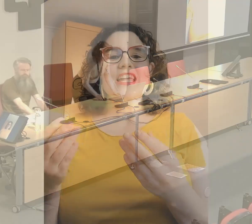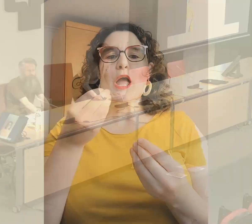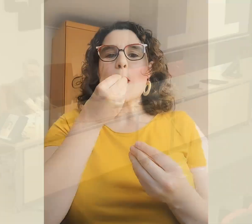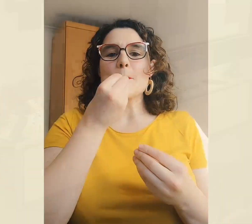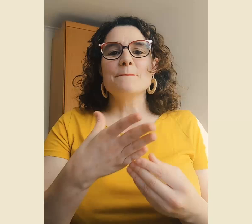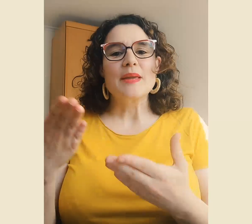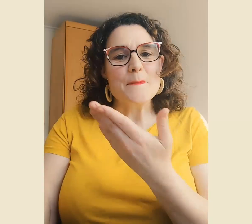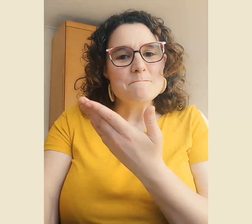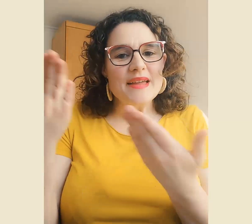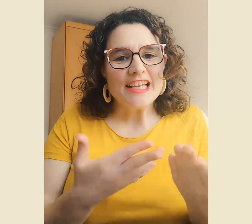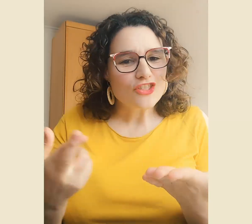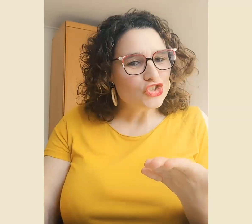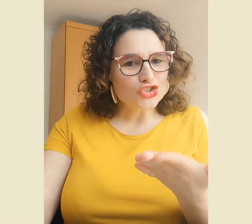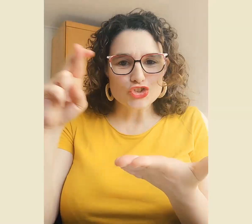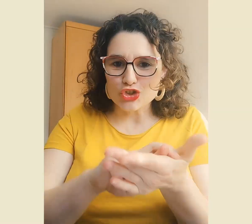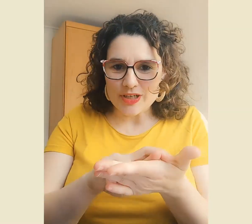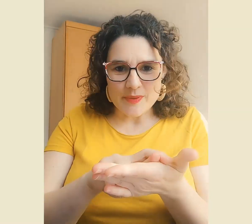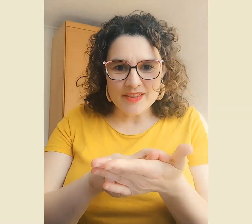¿Sí?